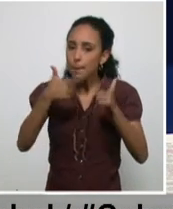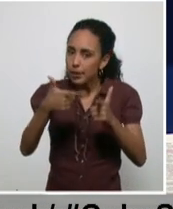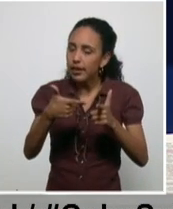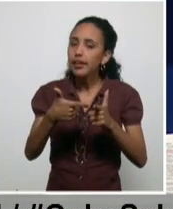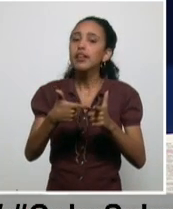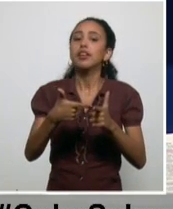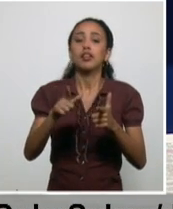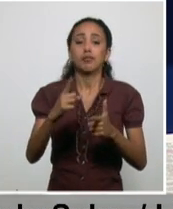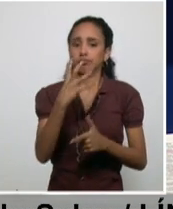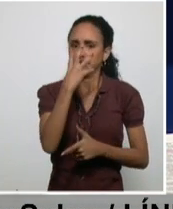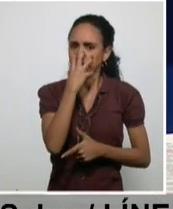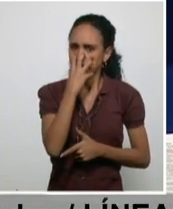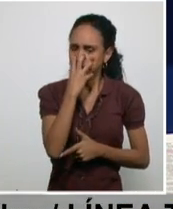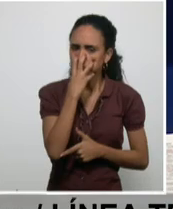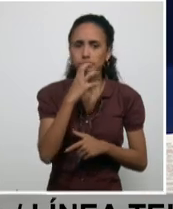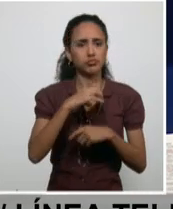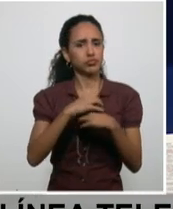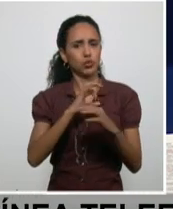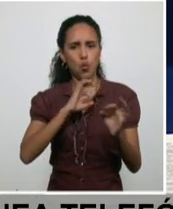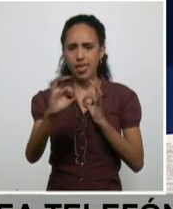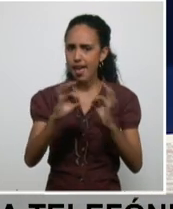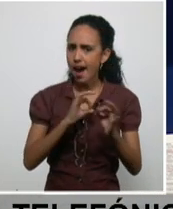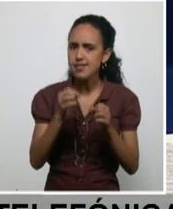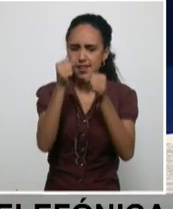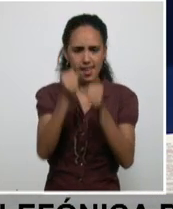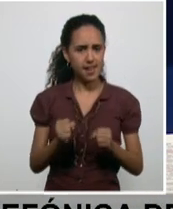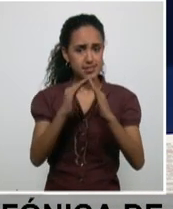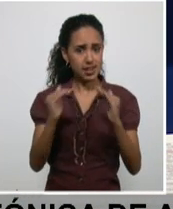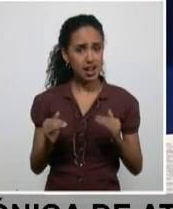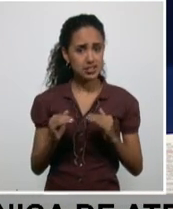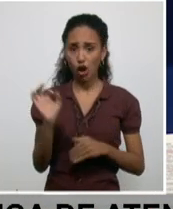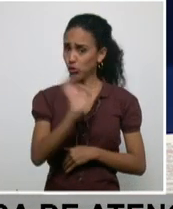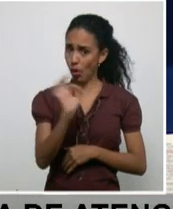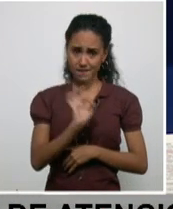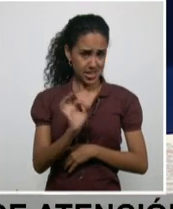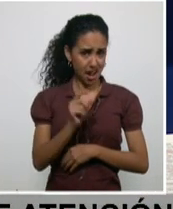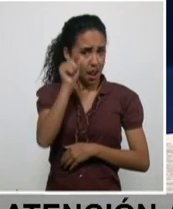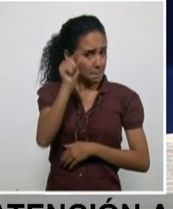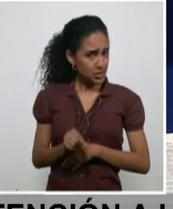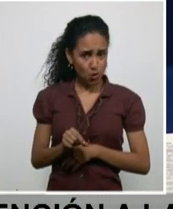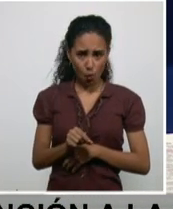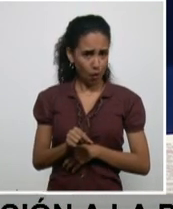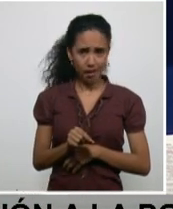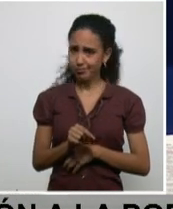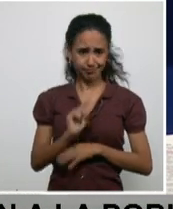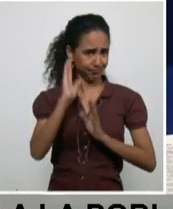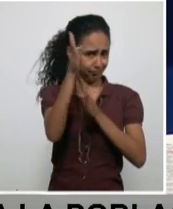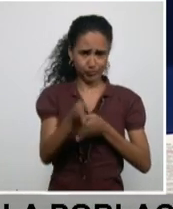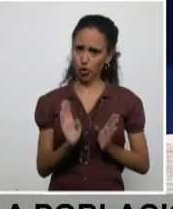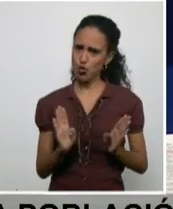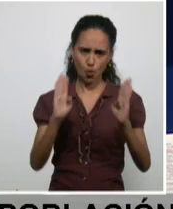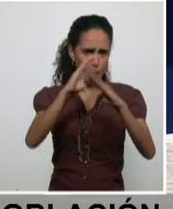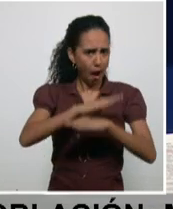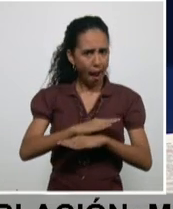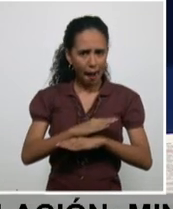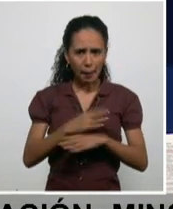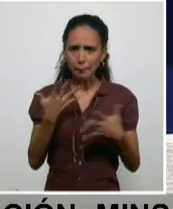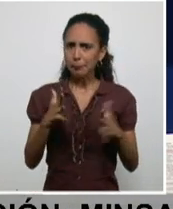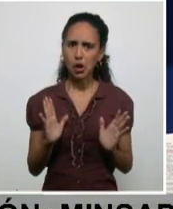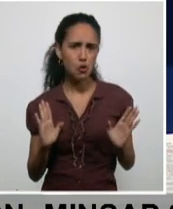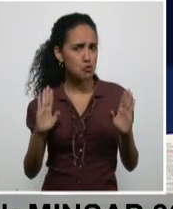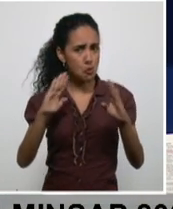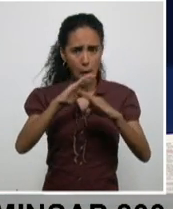se logra ver todavía, no se logra ver que las personas tengan el miedo y el respeto a